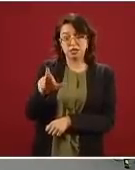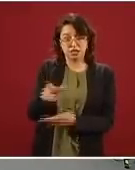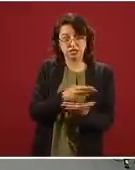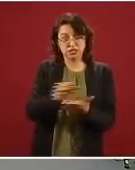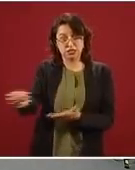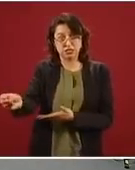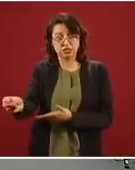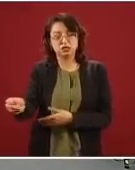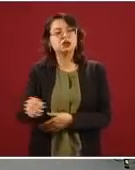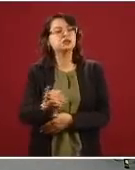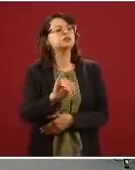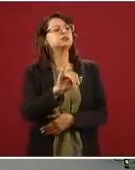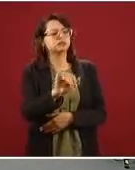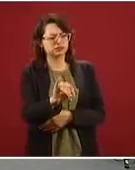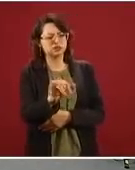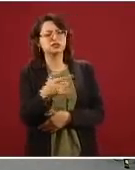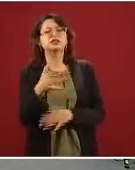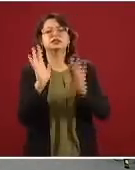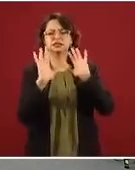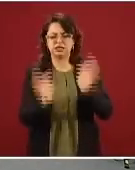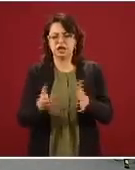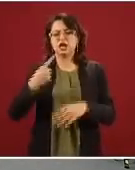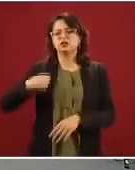viendo, pero de todas formas